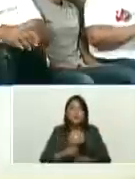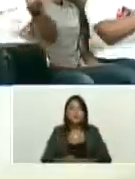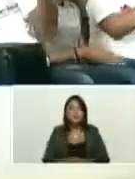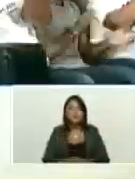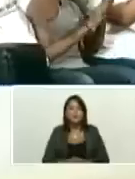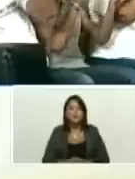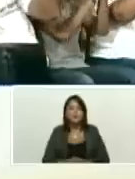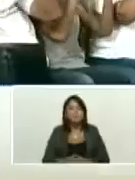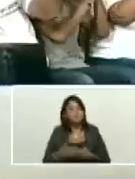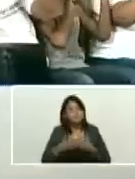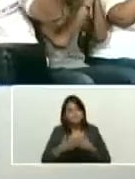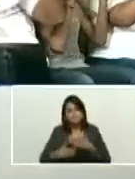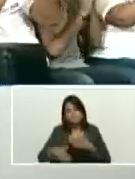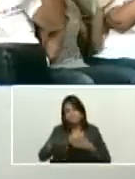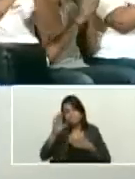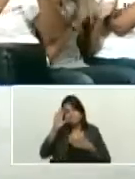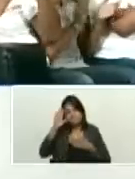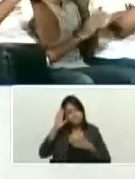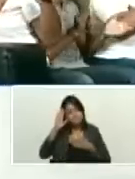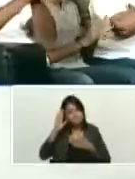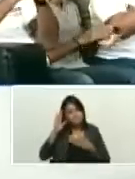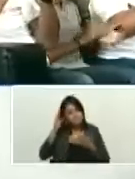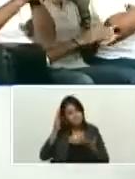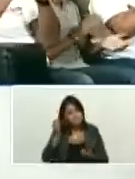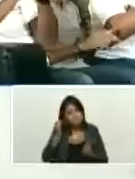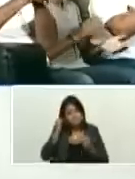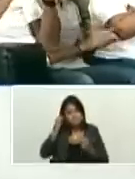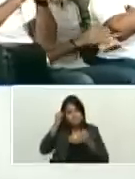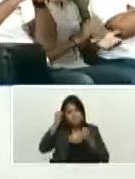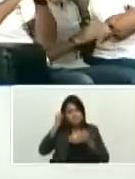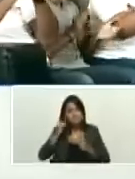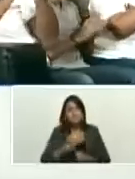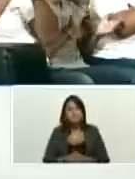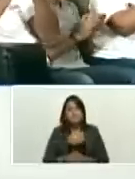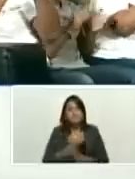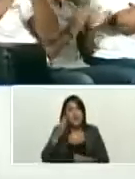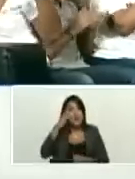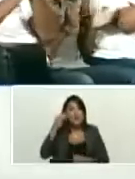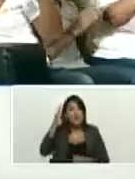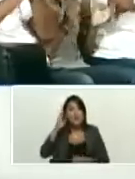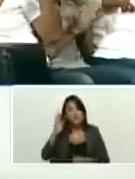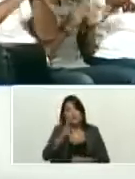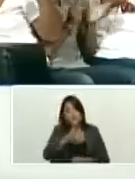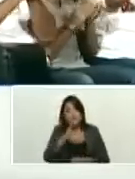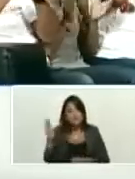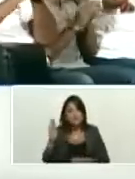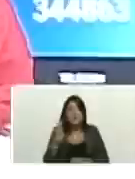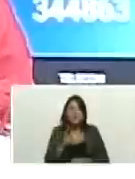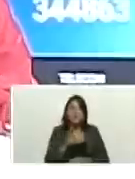Hasta la victoria siempre, Ángel. Que Dios los bendiga y los cuide.